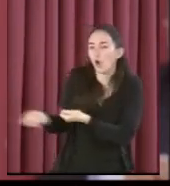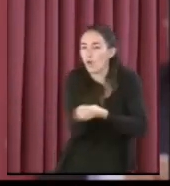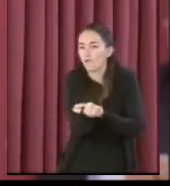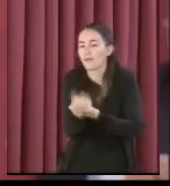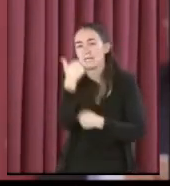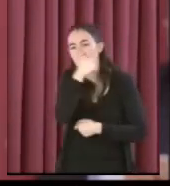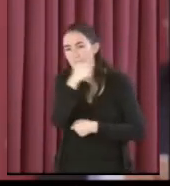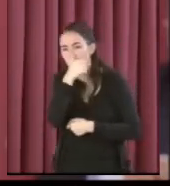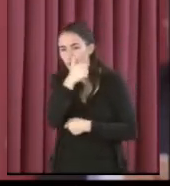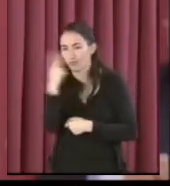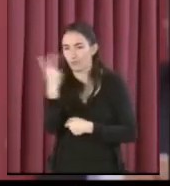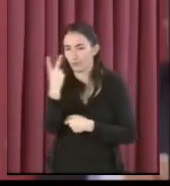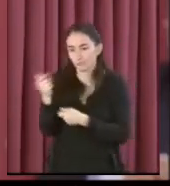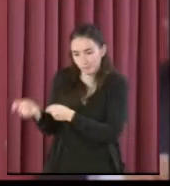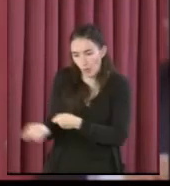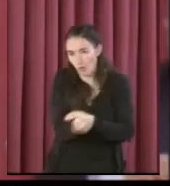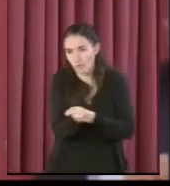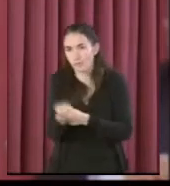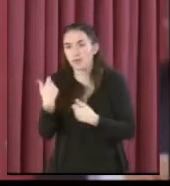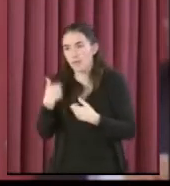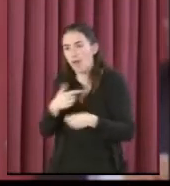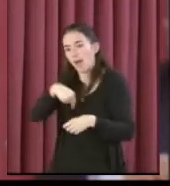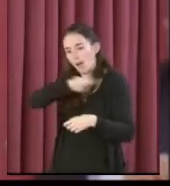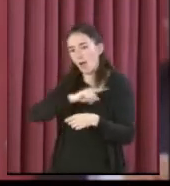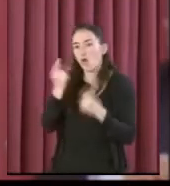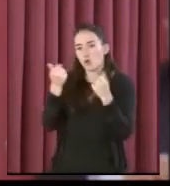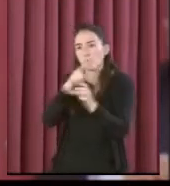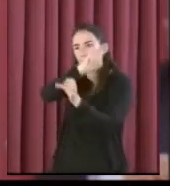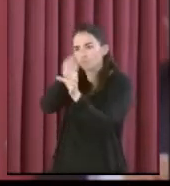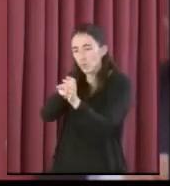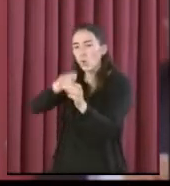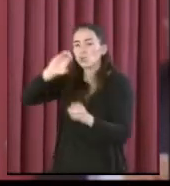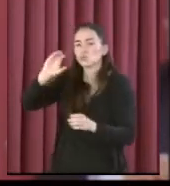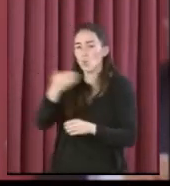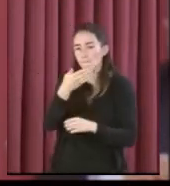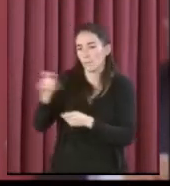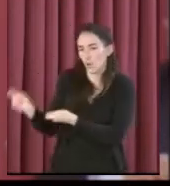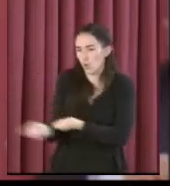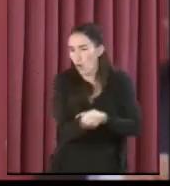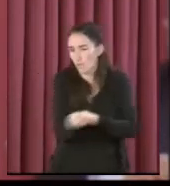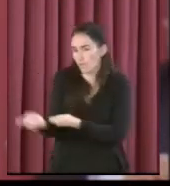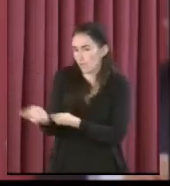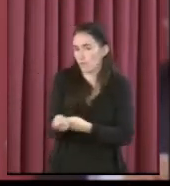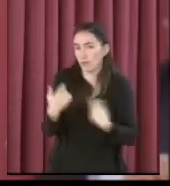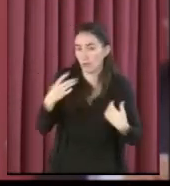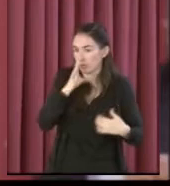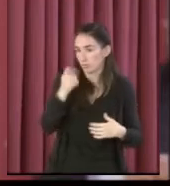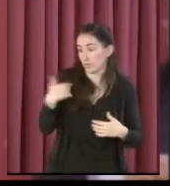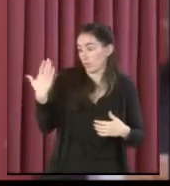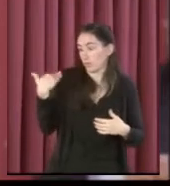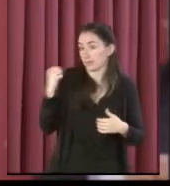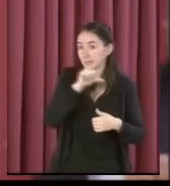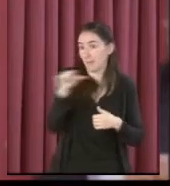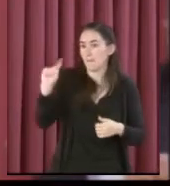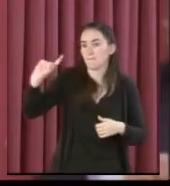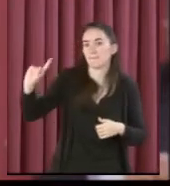permitido incorporarnos a algunos de los clubes europeos de golf más importantes y que ha culminado esta semana con la primera competición profesional